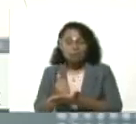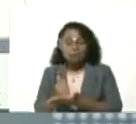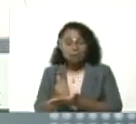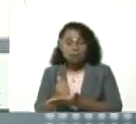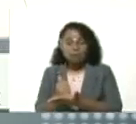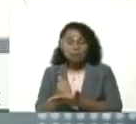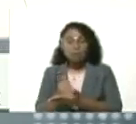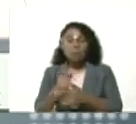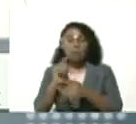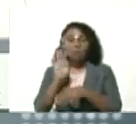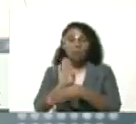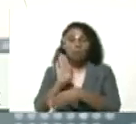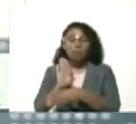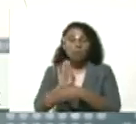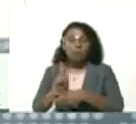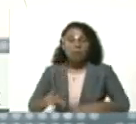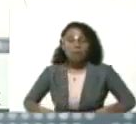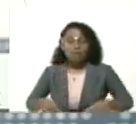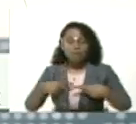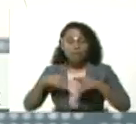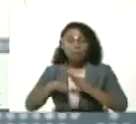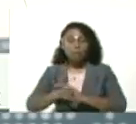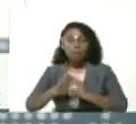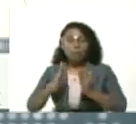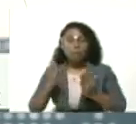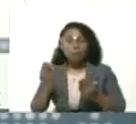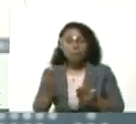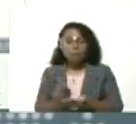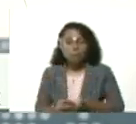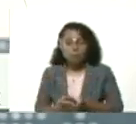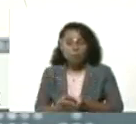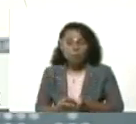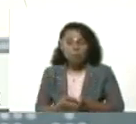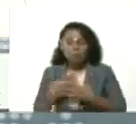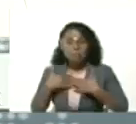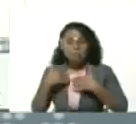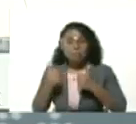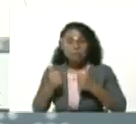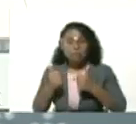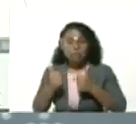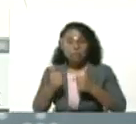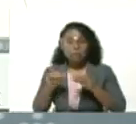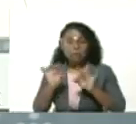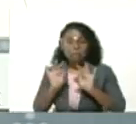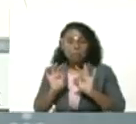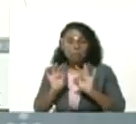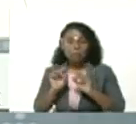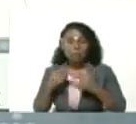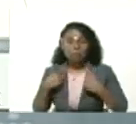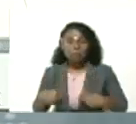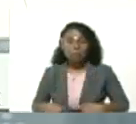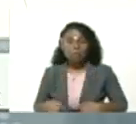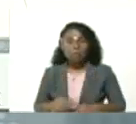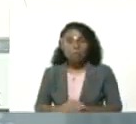la preservación de la vida en el planeta y la salvación de la especie humana.